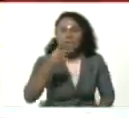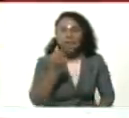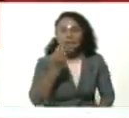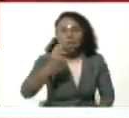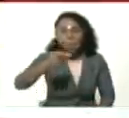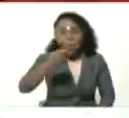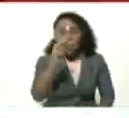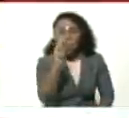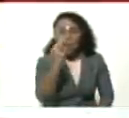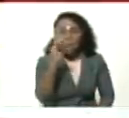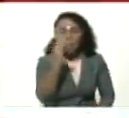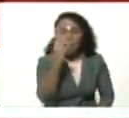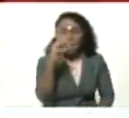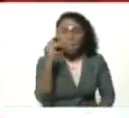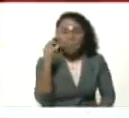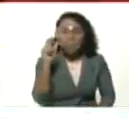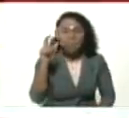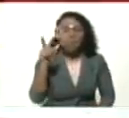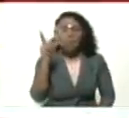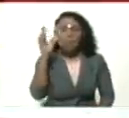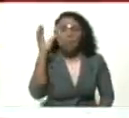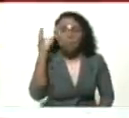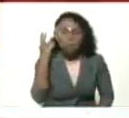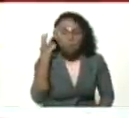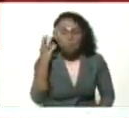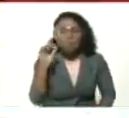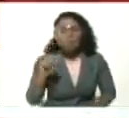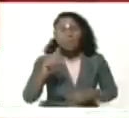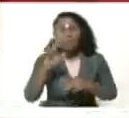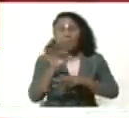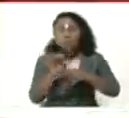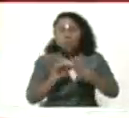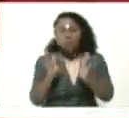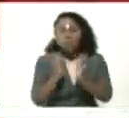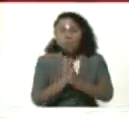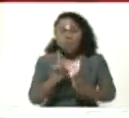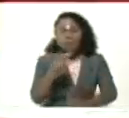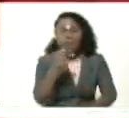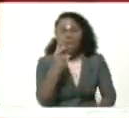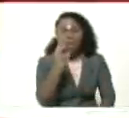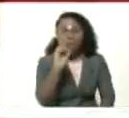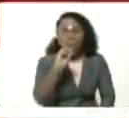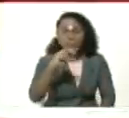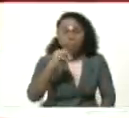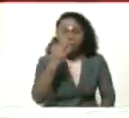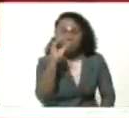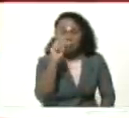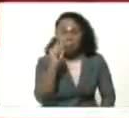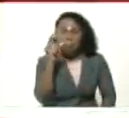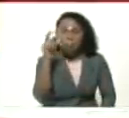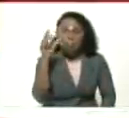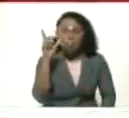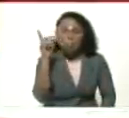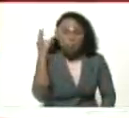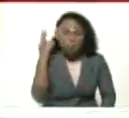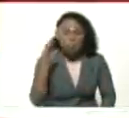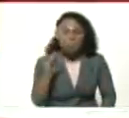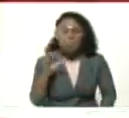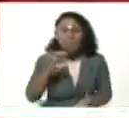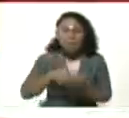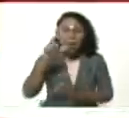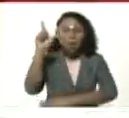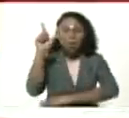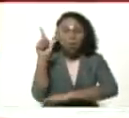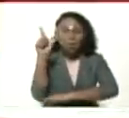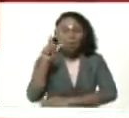García. Municipio San Jerónimo, Lisbeth García. Estado Lara.